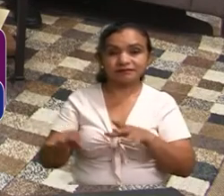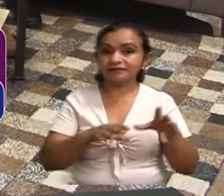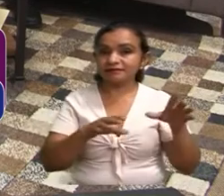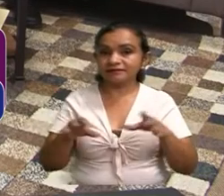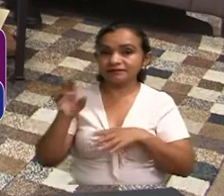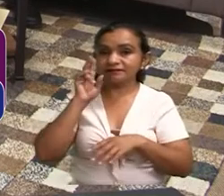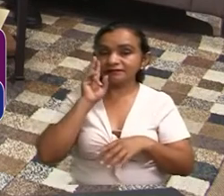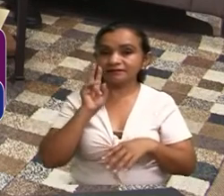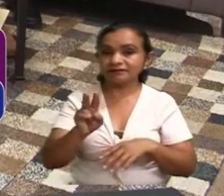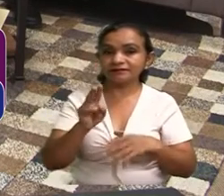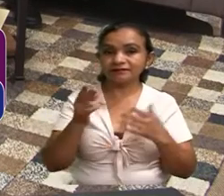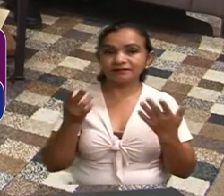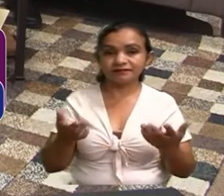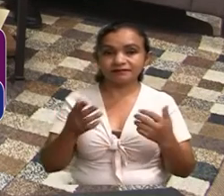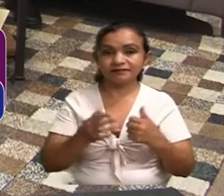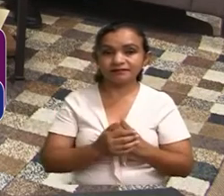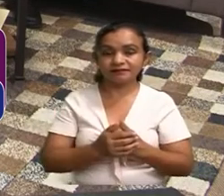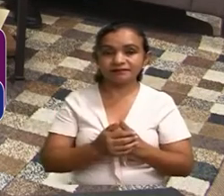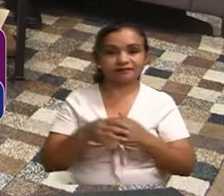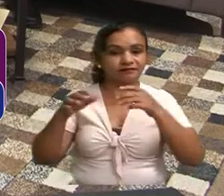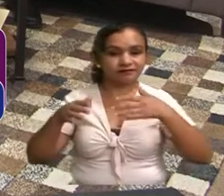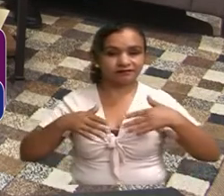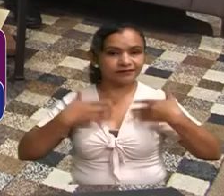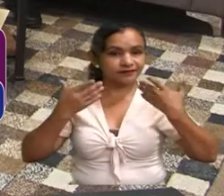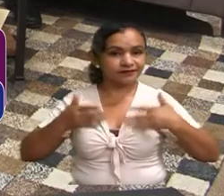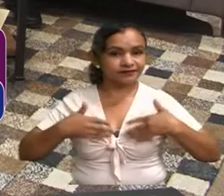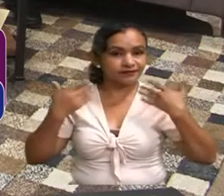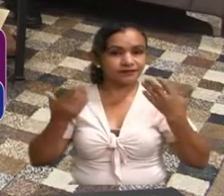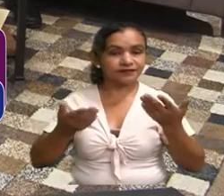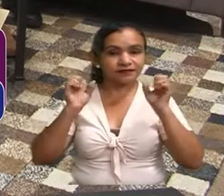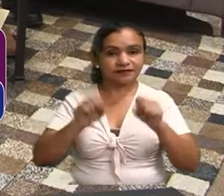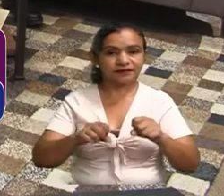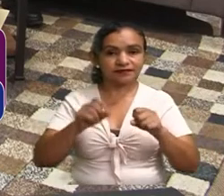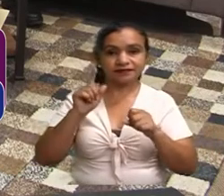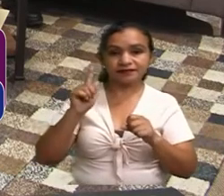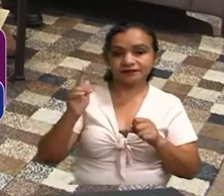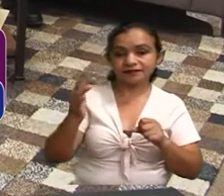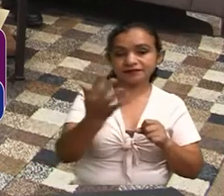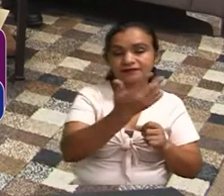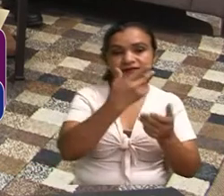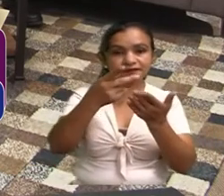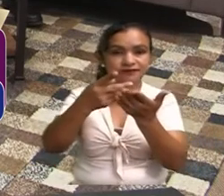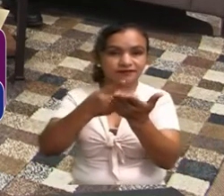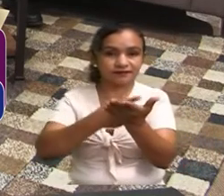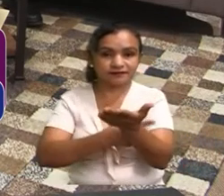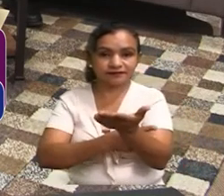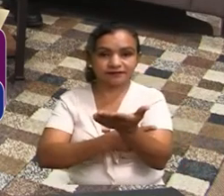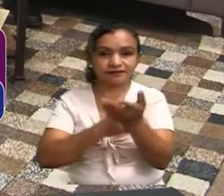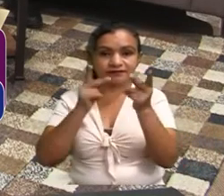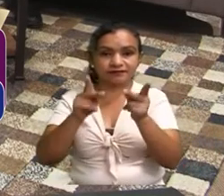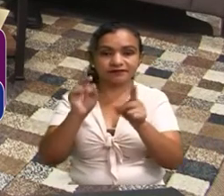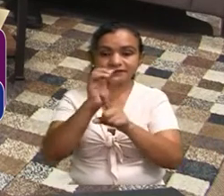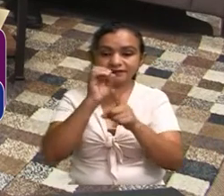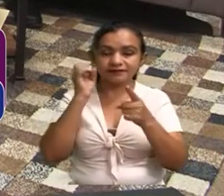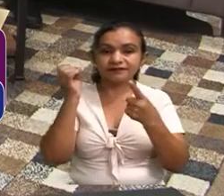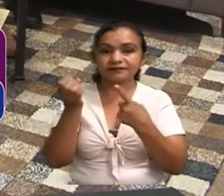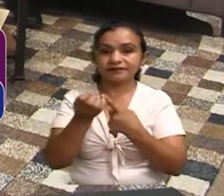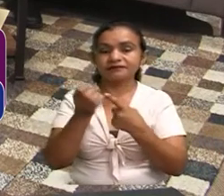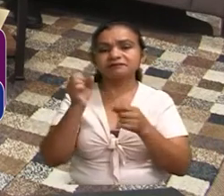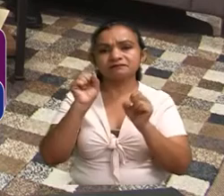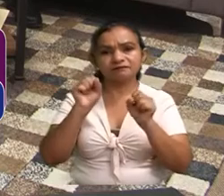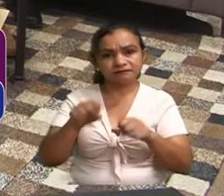allí, y estaba en fiesta, pues. Eso sucede en la mayoría de estos proyectos, porque la gente se organiza para hacer